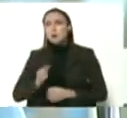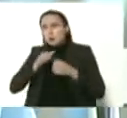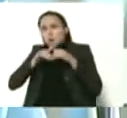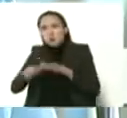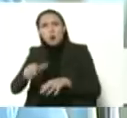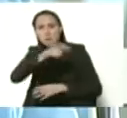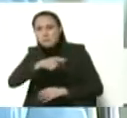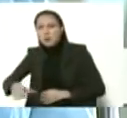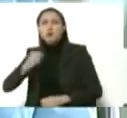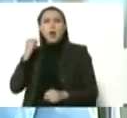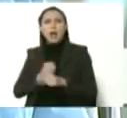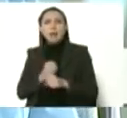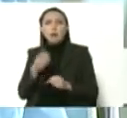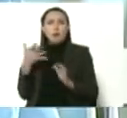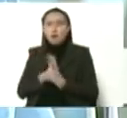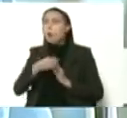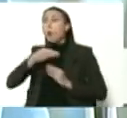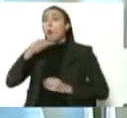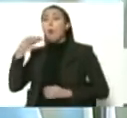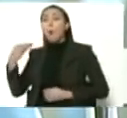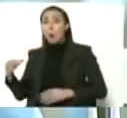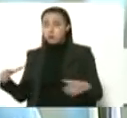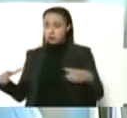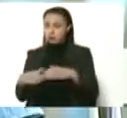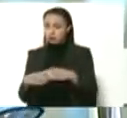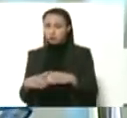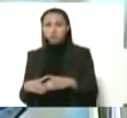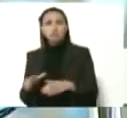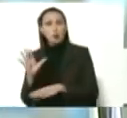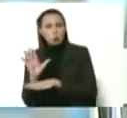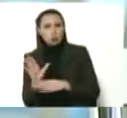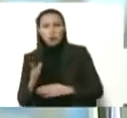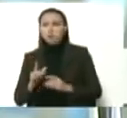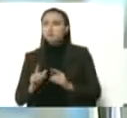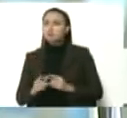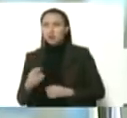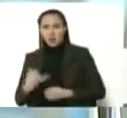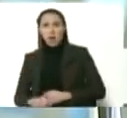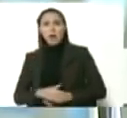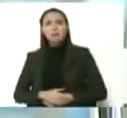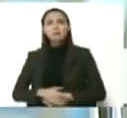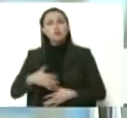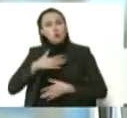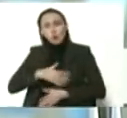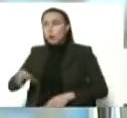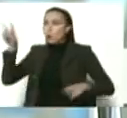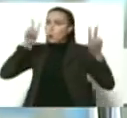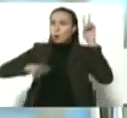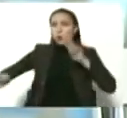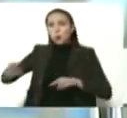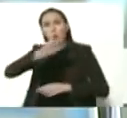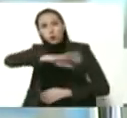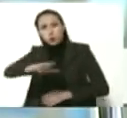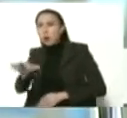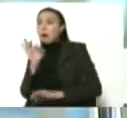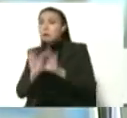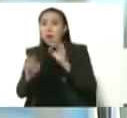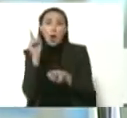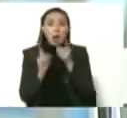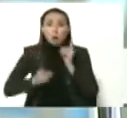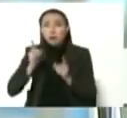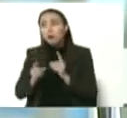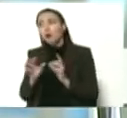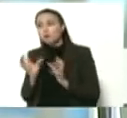un grupo de muchachos y muchachas que van a mantener una distracción permanente en las playas ya escogidas, más